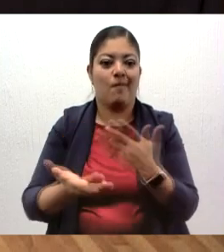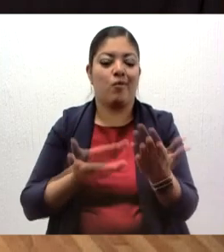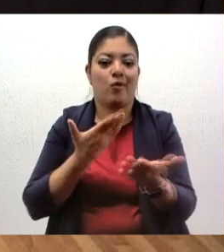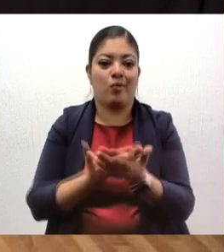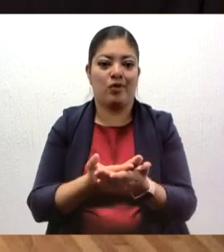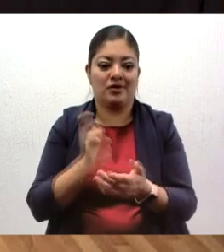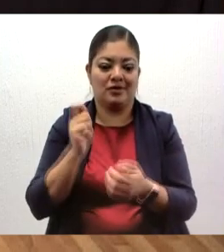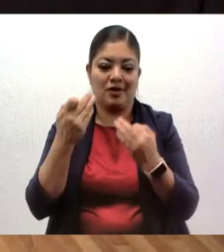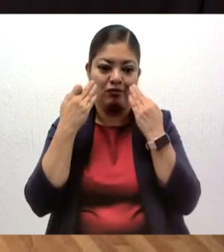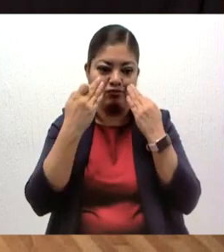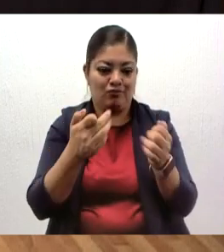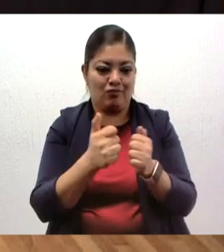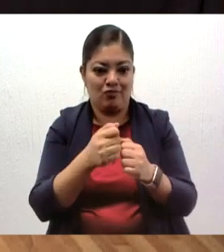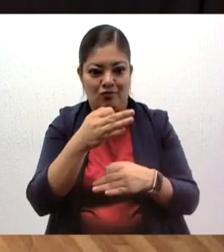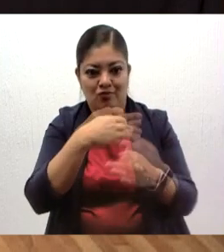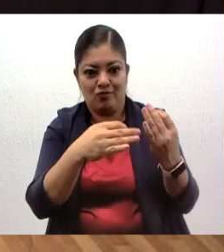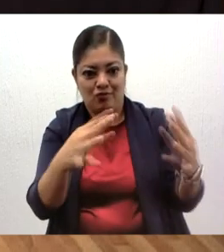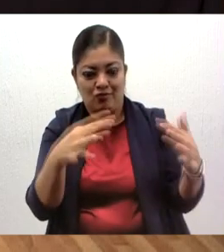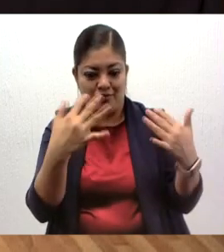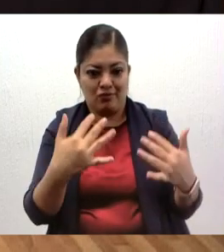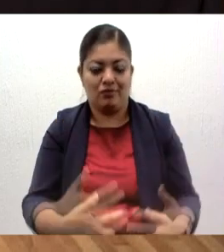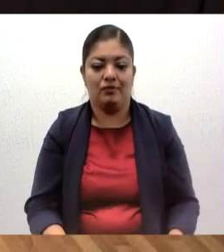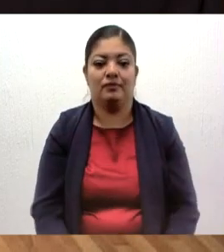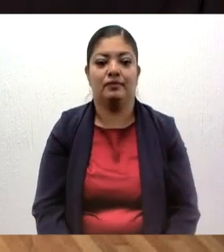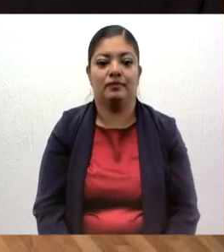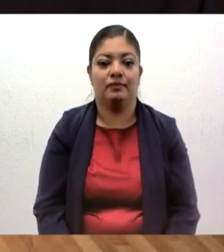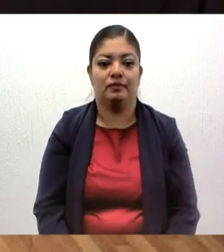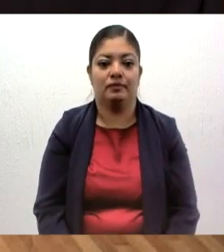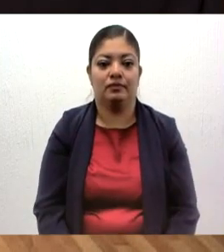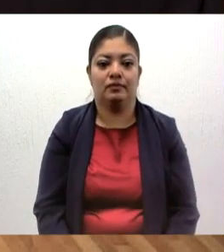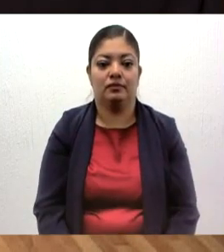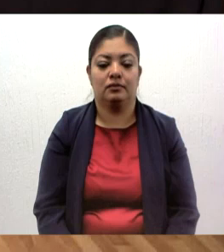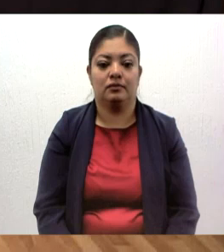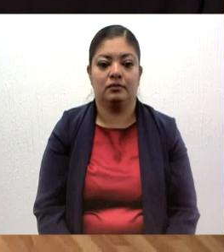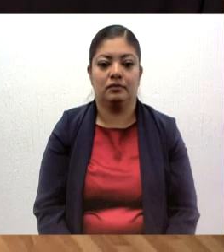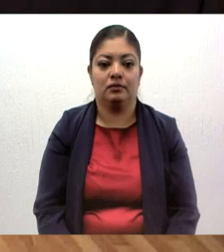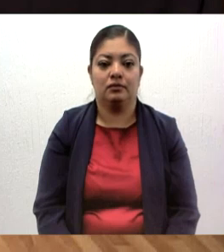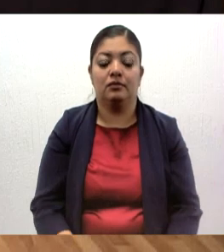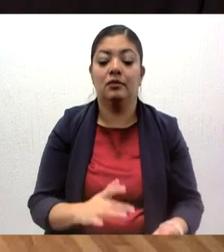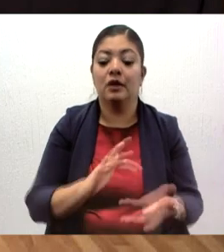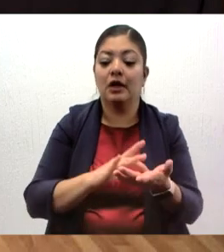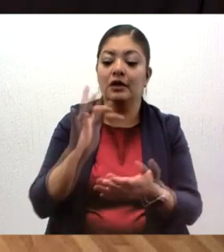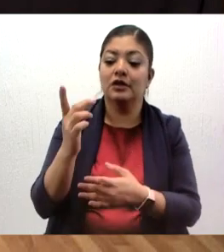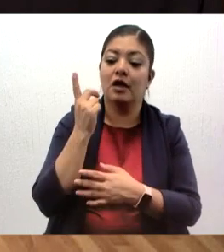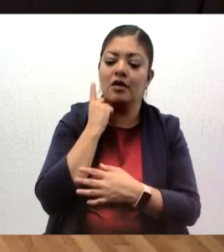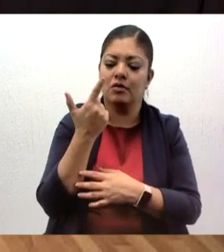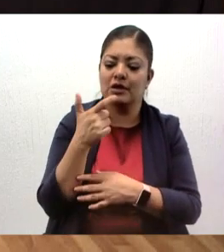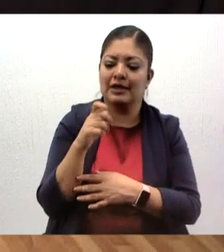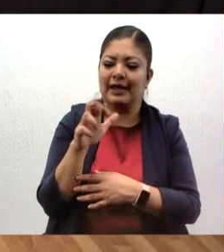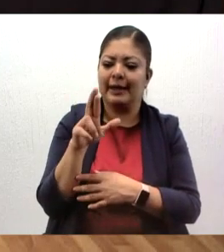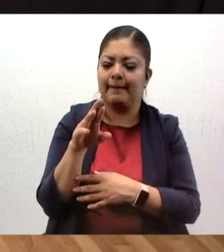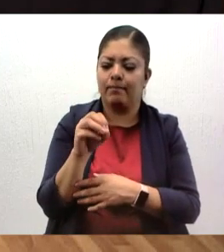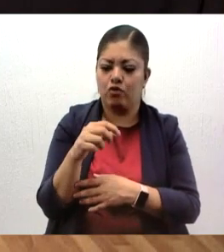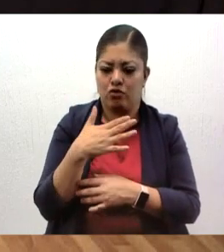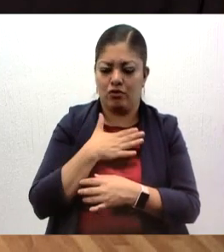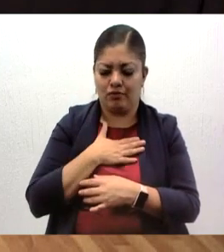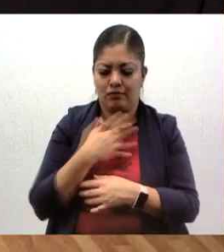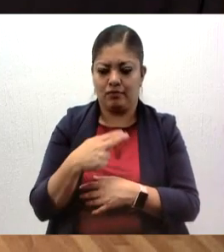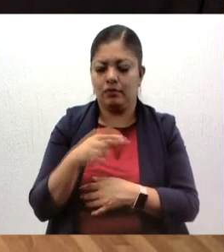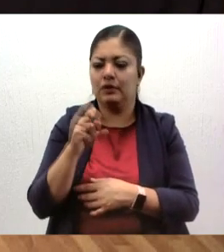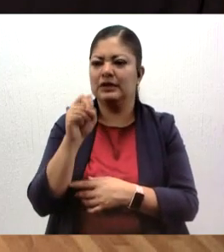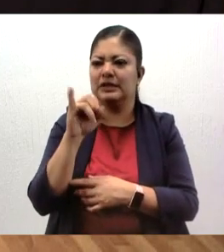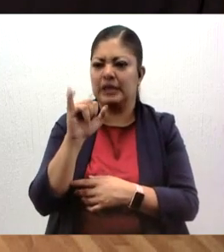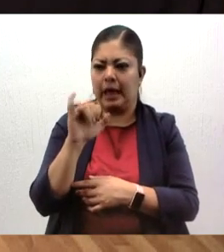con ustedes Gracias diputados Muy buenas tardes Guillermo Silva quiero TV preguntarles en el tema del siapa pues este